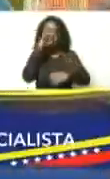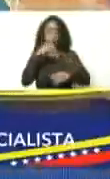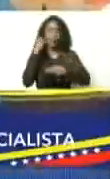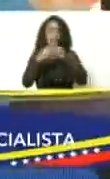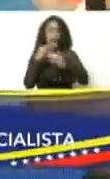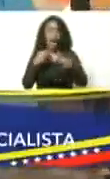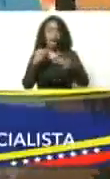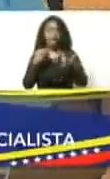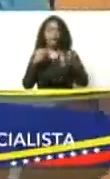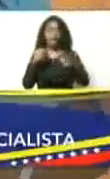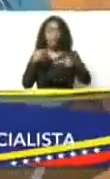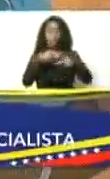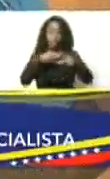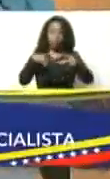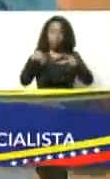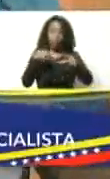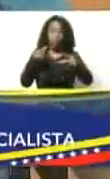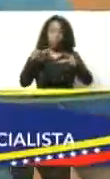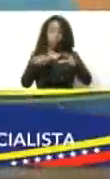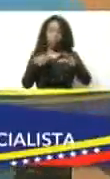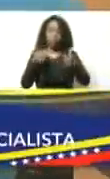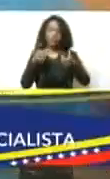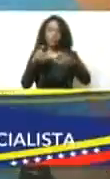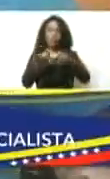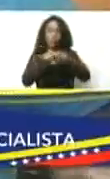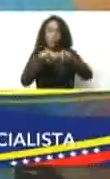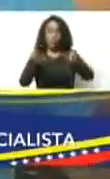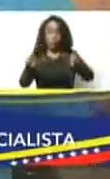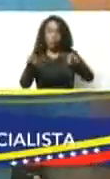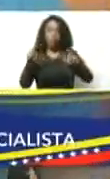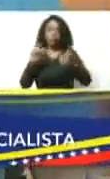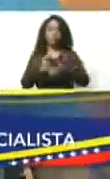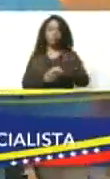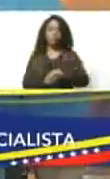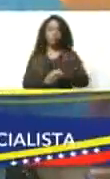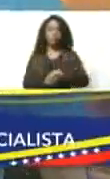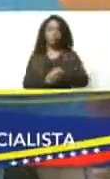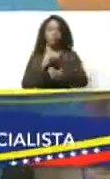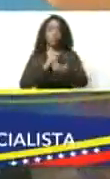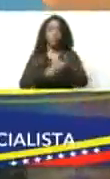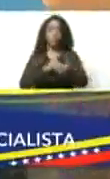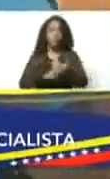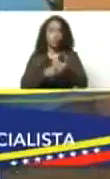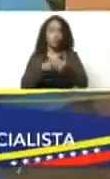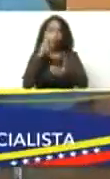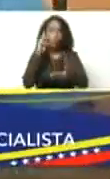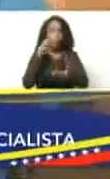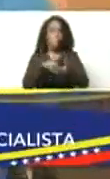chuleta, se saca el chorizo, del 2000